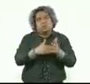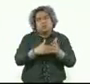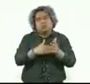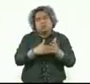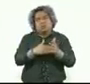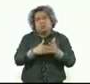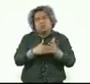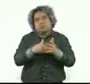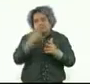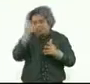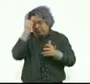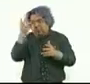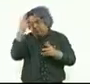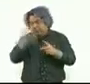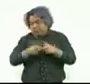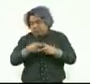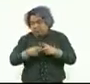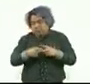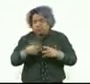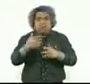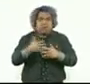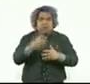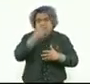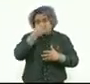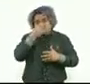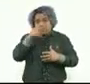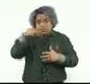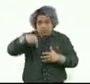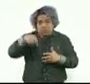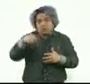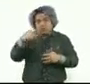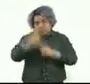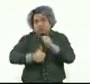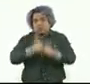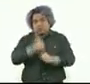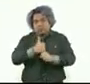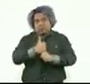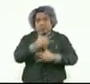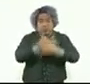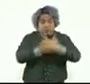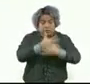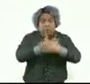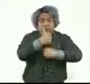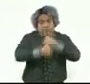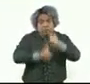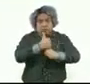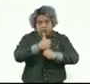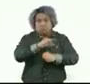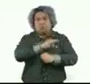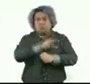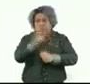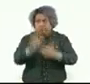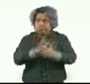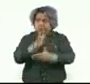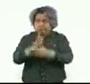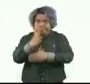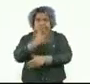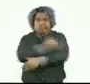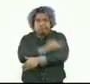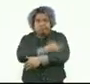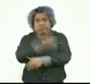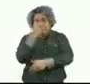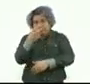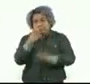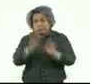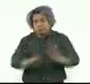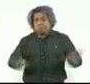2000, la aritmética me falló, pero que cumplan 15 años en este 2022, vamos a poder vacunarlos. Eso es importante. Y en